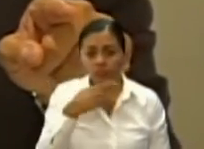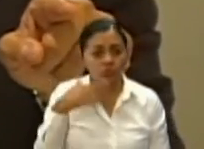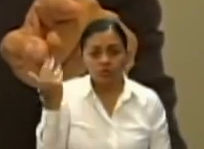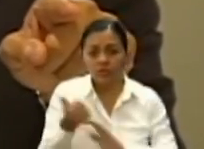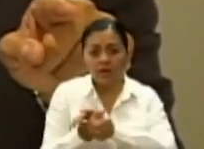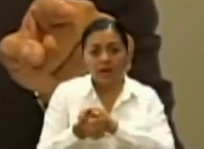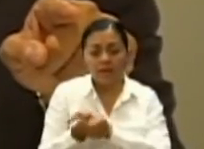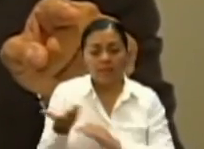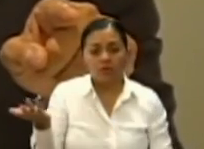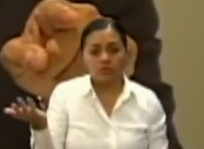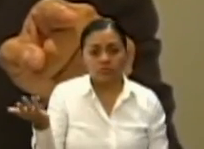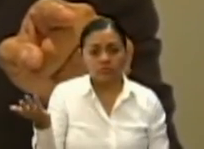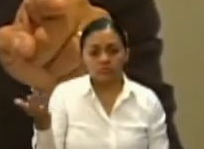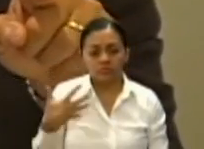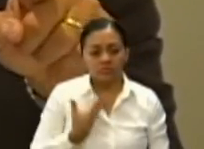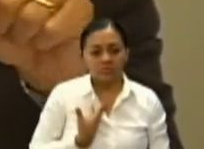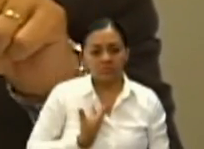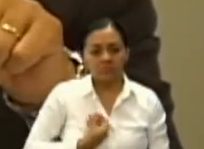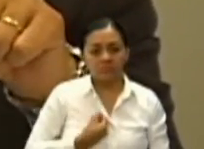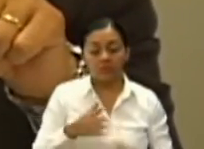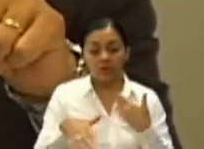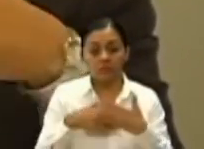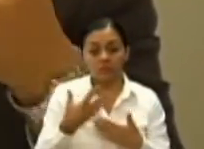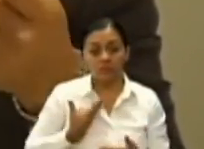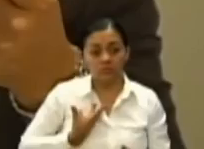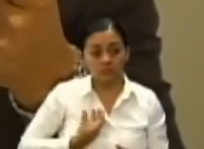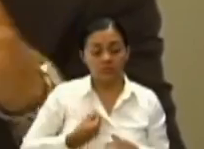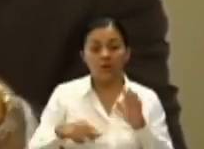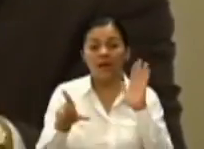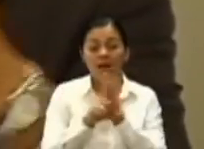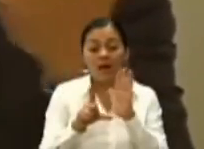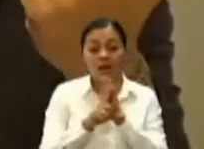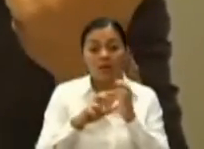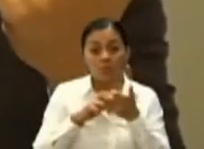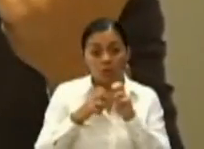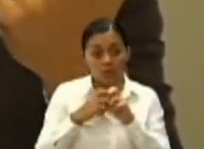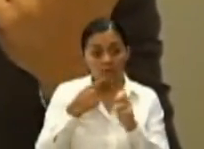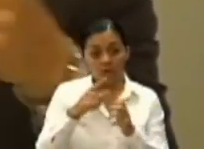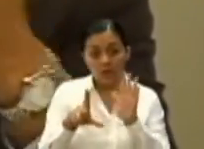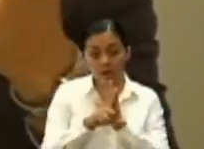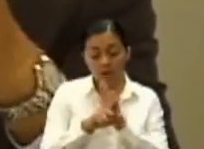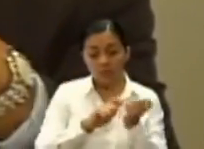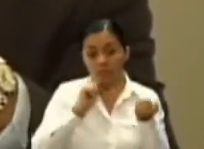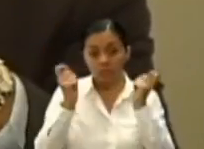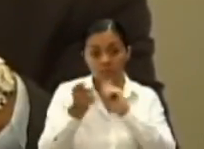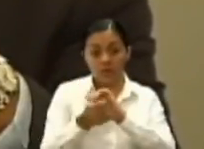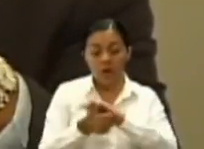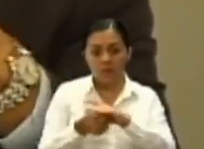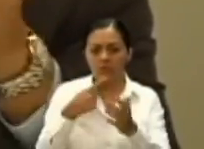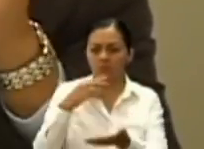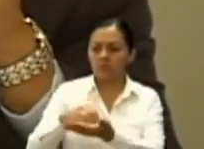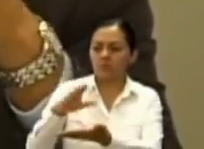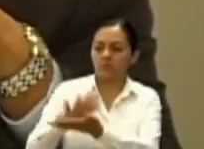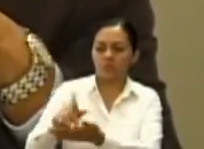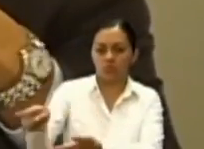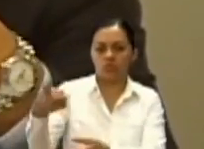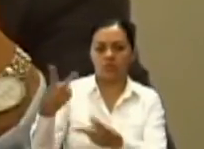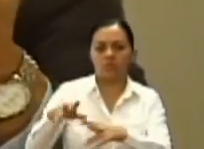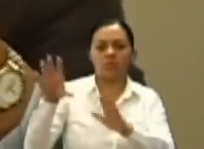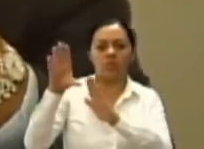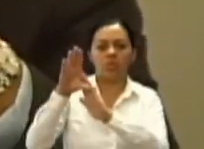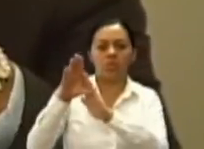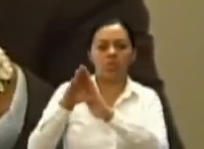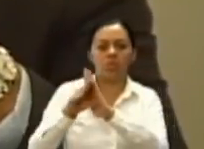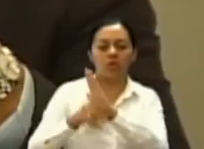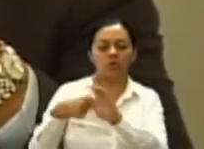ese descontento en ala porque la ley que no es retroactiva se les dijo a los empleos actuales que se iba a aplicar a ellos y se iba a reducir el suelo ni